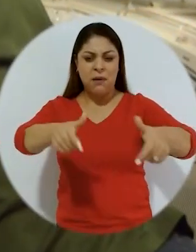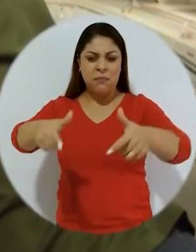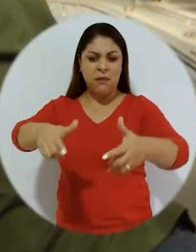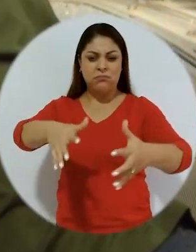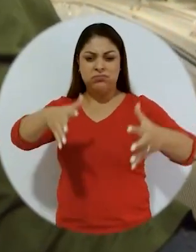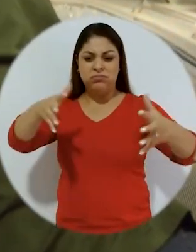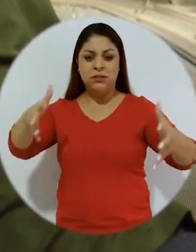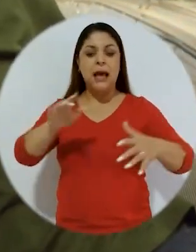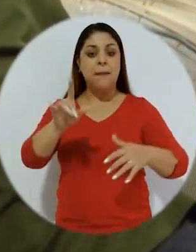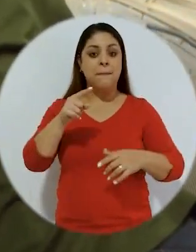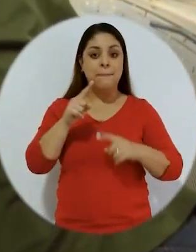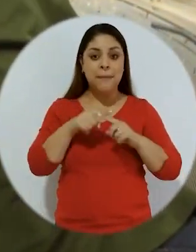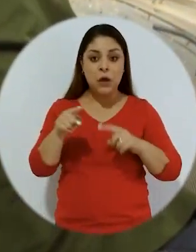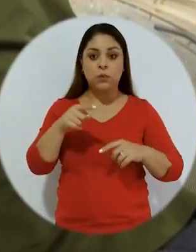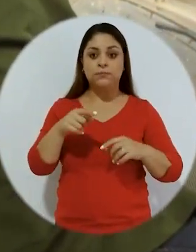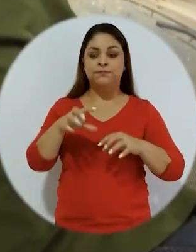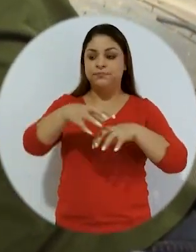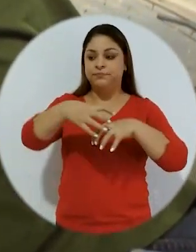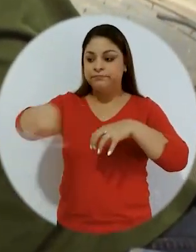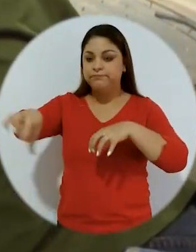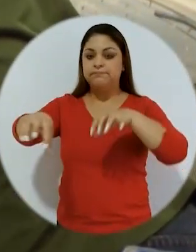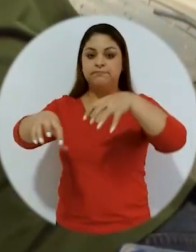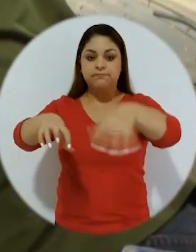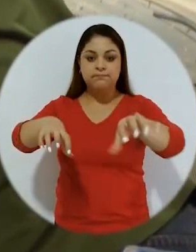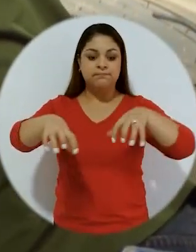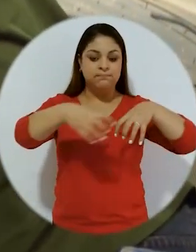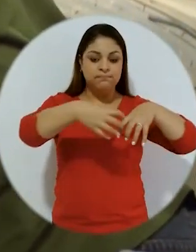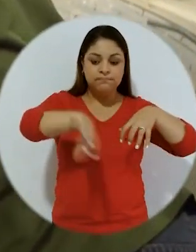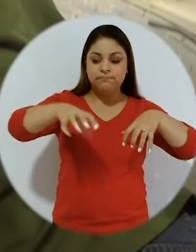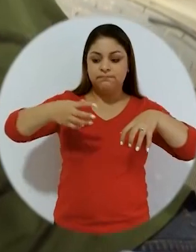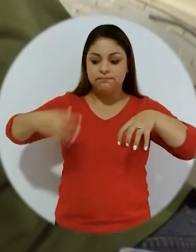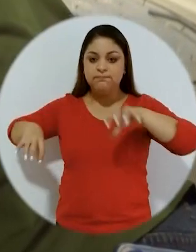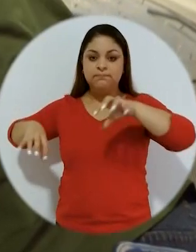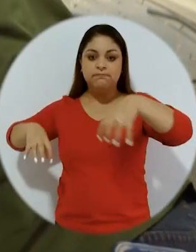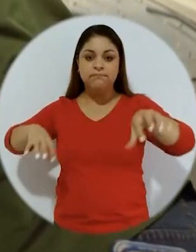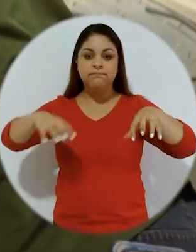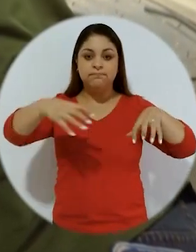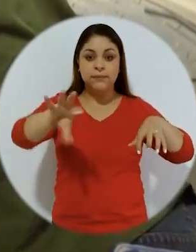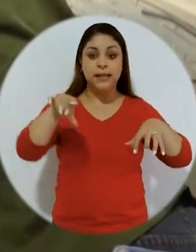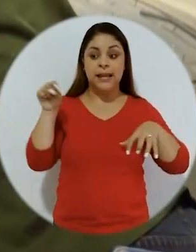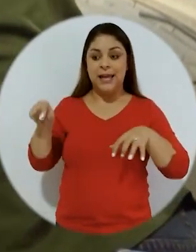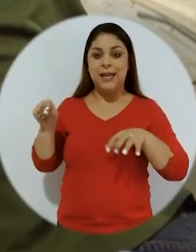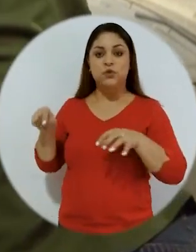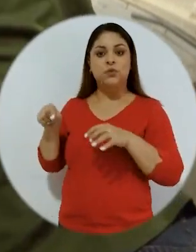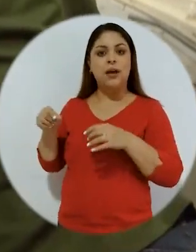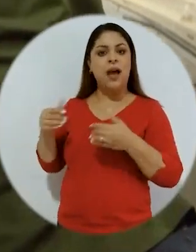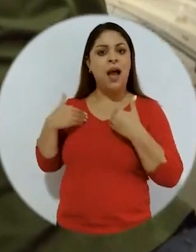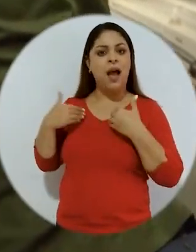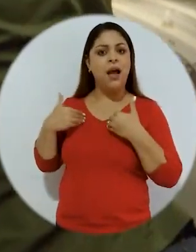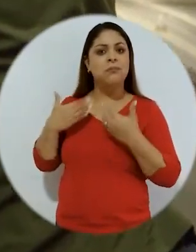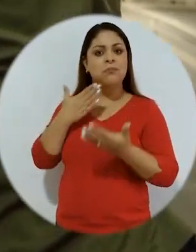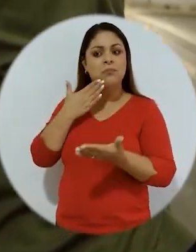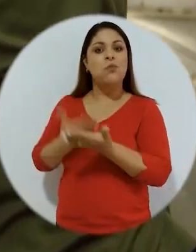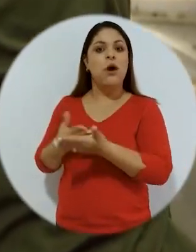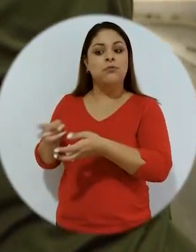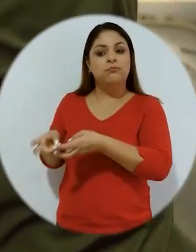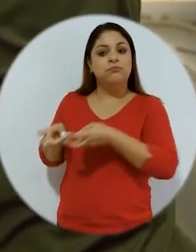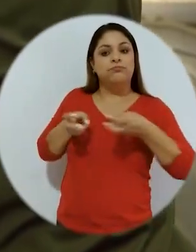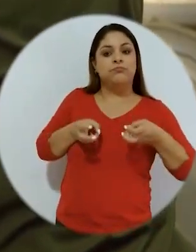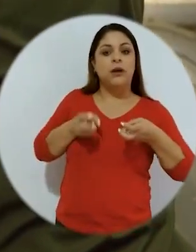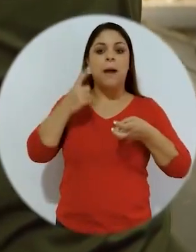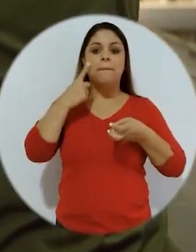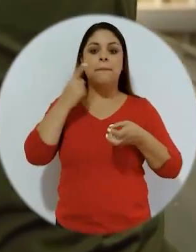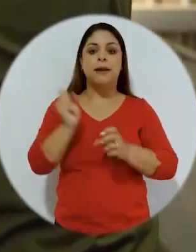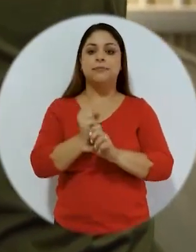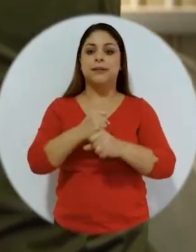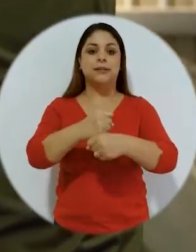uno los caracteriza y se da cuenta todos los componentes que hay detrás de esa biomasa, pues hay un potencial también para el desarrollo de